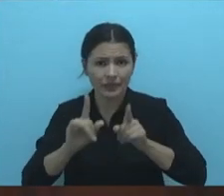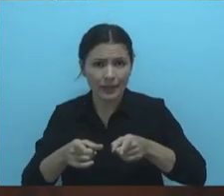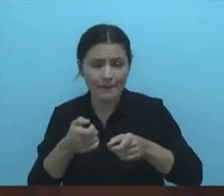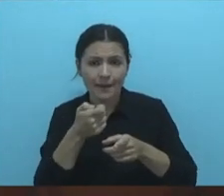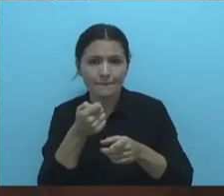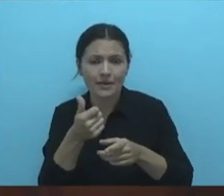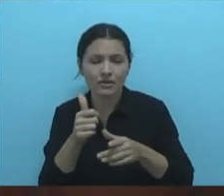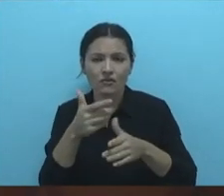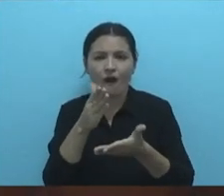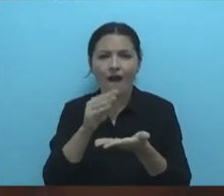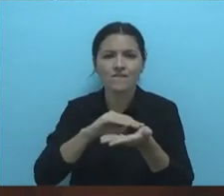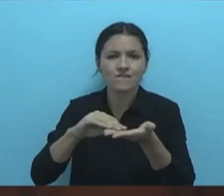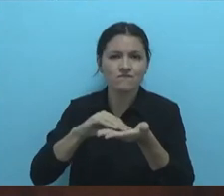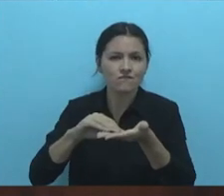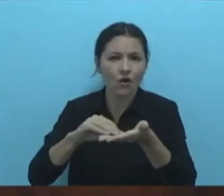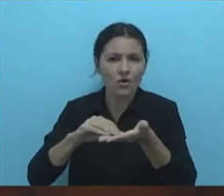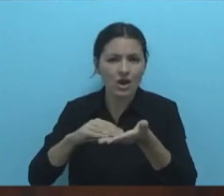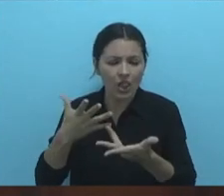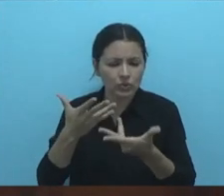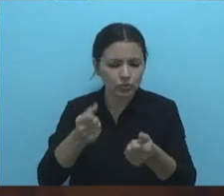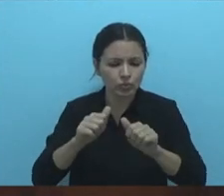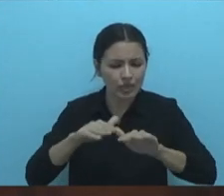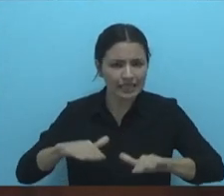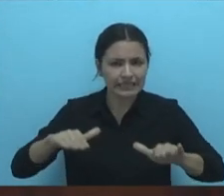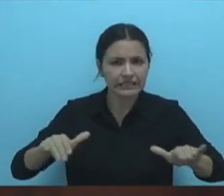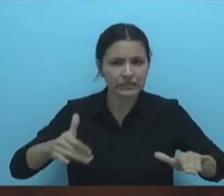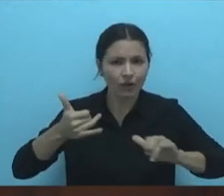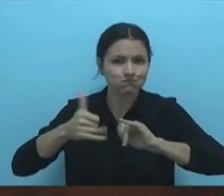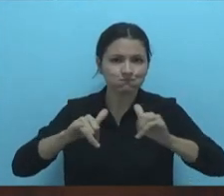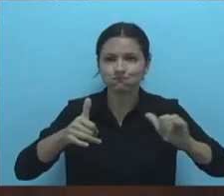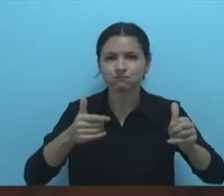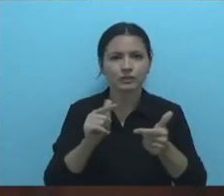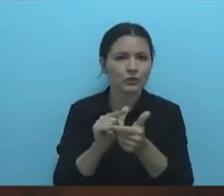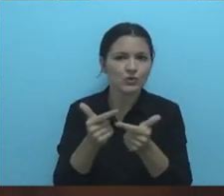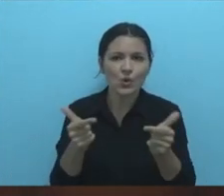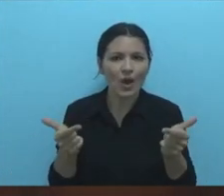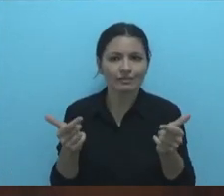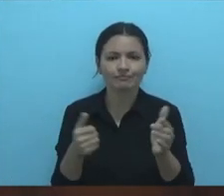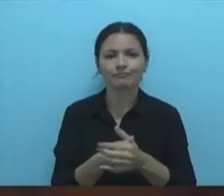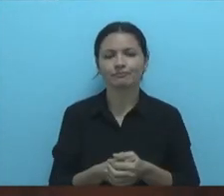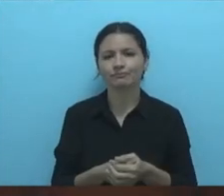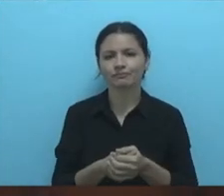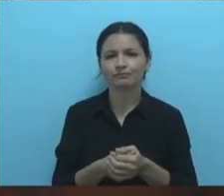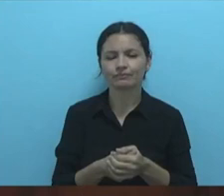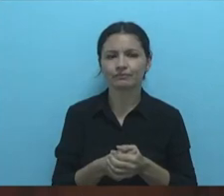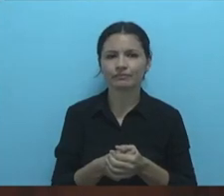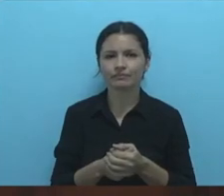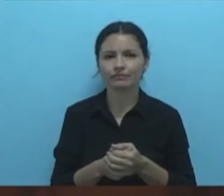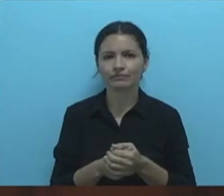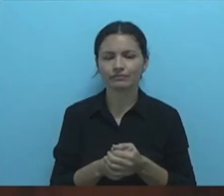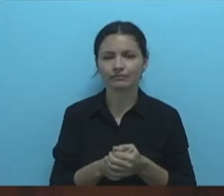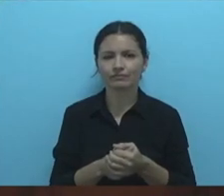3053/08 como figura fundamental en la defensa y protección de los derechos de las infancias y adolescencias